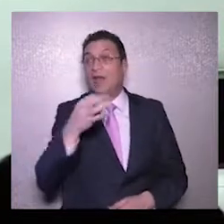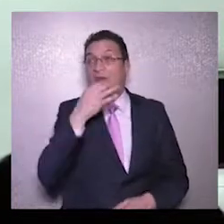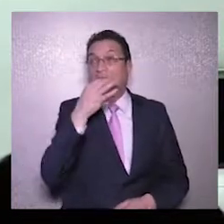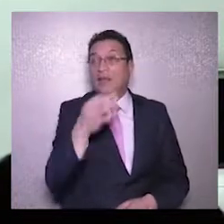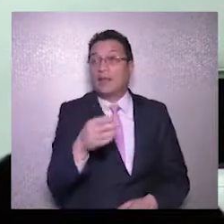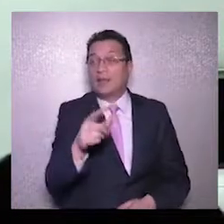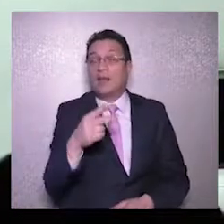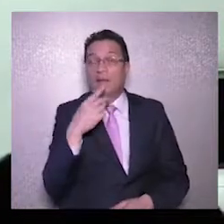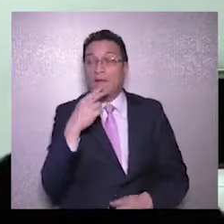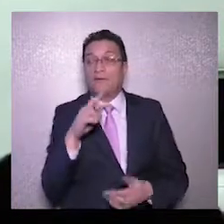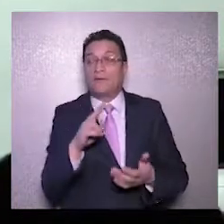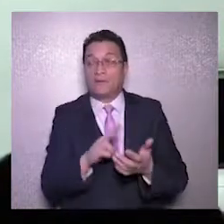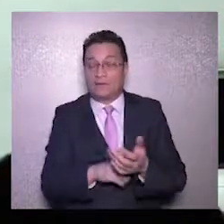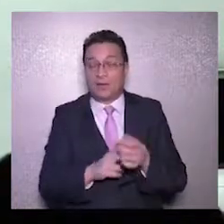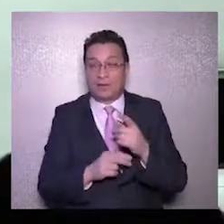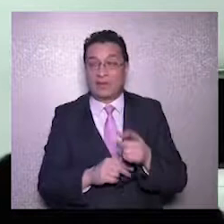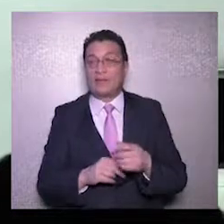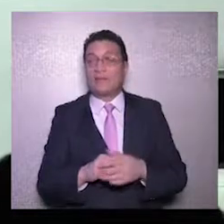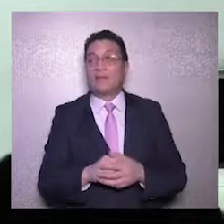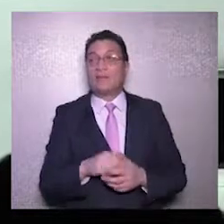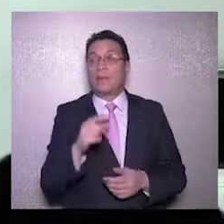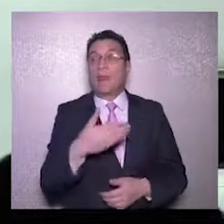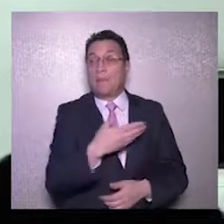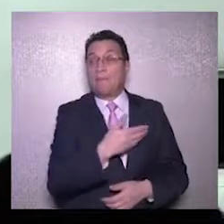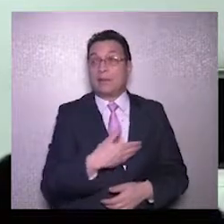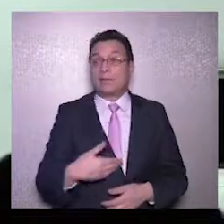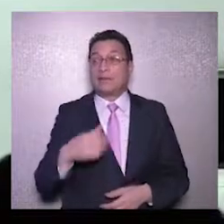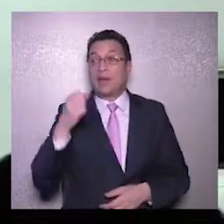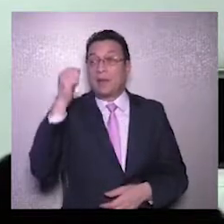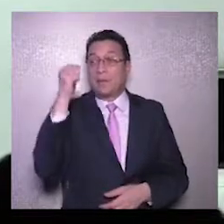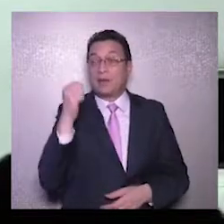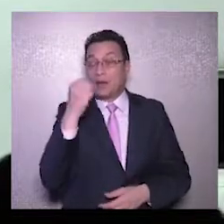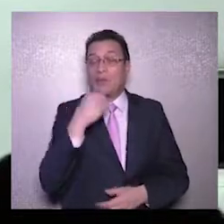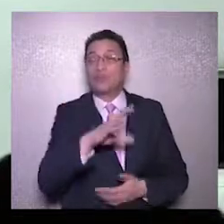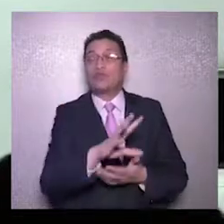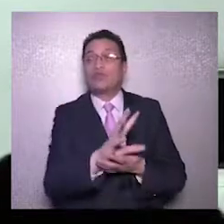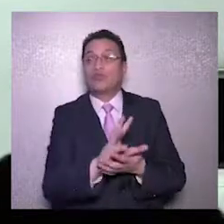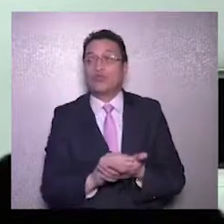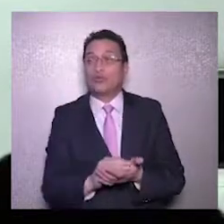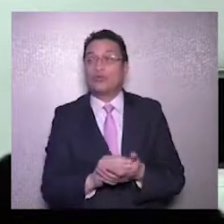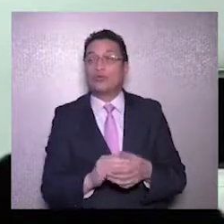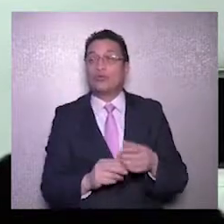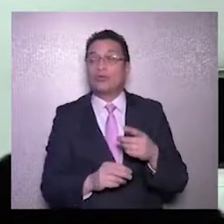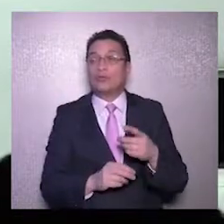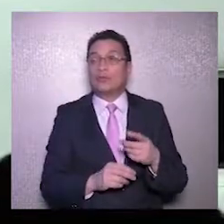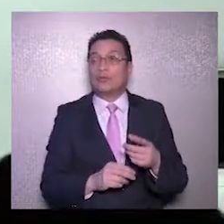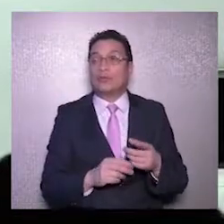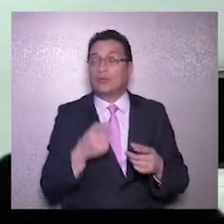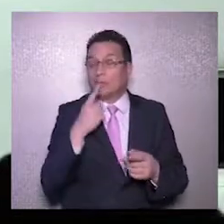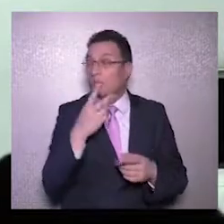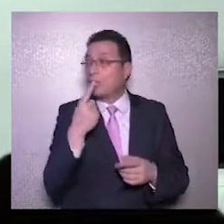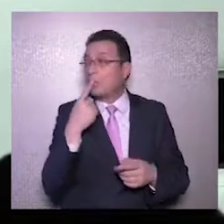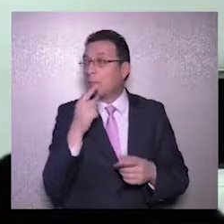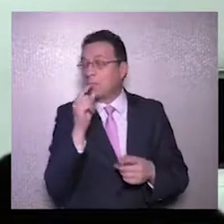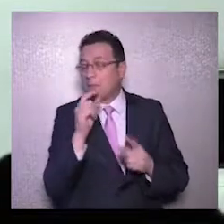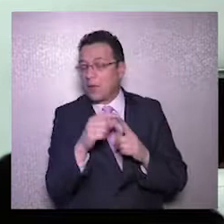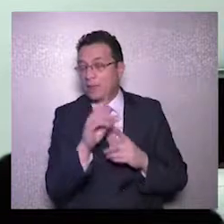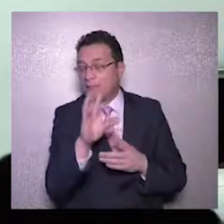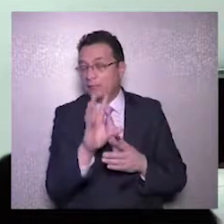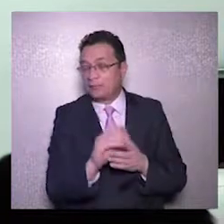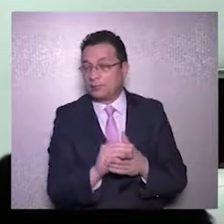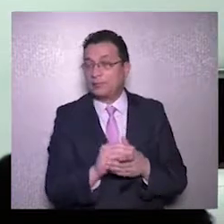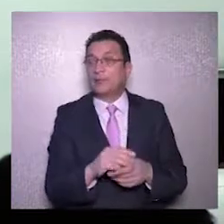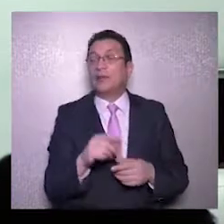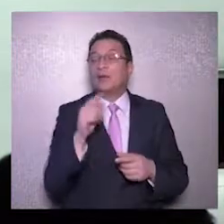vendrán días mejores. Que el presidente Piñera le copió la frase y le dice ahora, vendrán tiempos mejores o algo así.